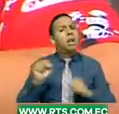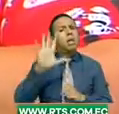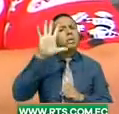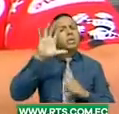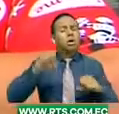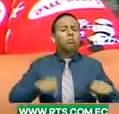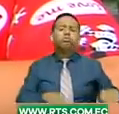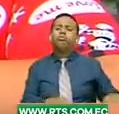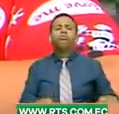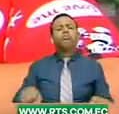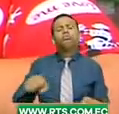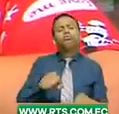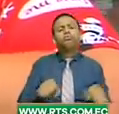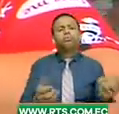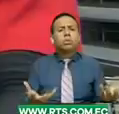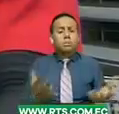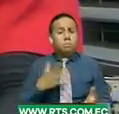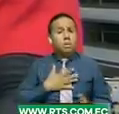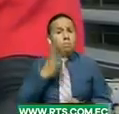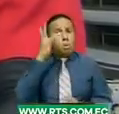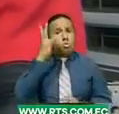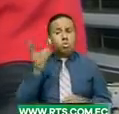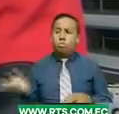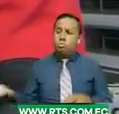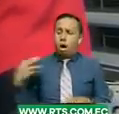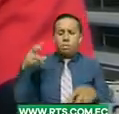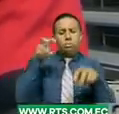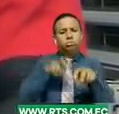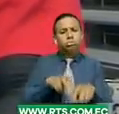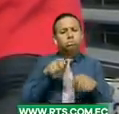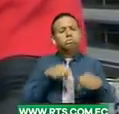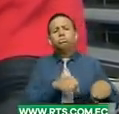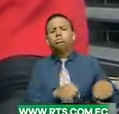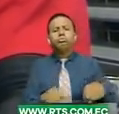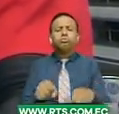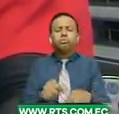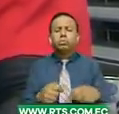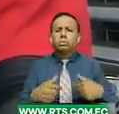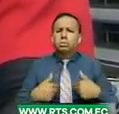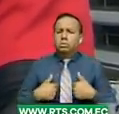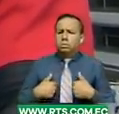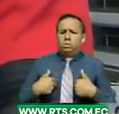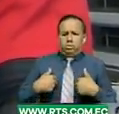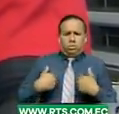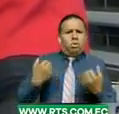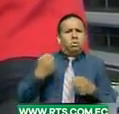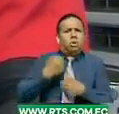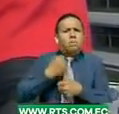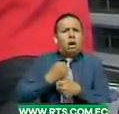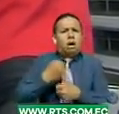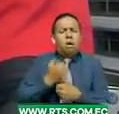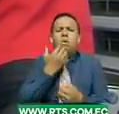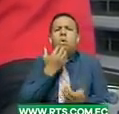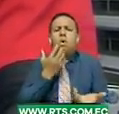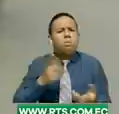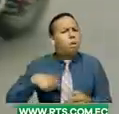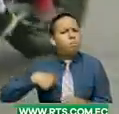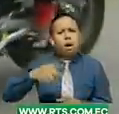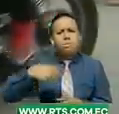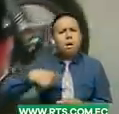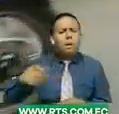Milagros. Entonces mi esposo la lleva. Porque nosotros ayudamos al pueblo con ello también. Porque hay gente que se transporta en esto diariamente, todos los